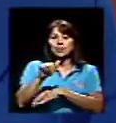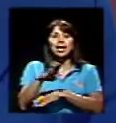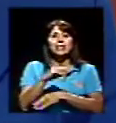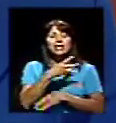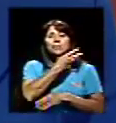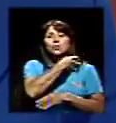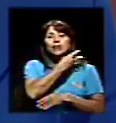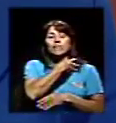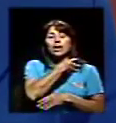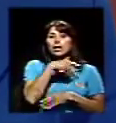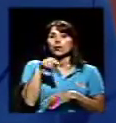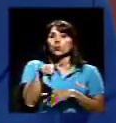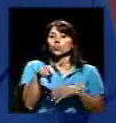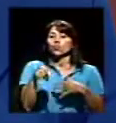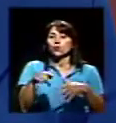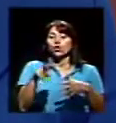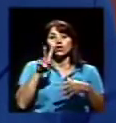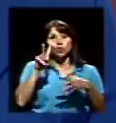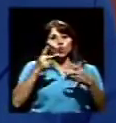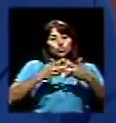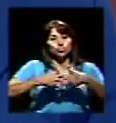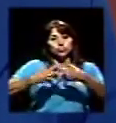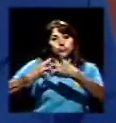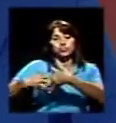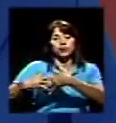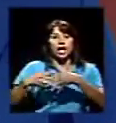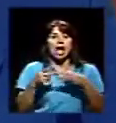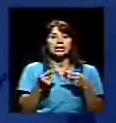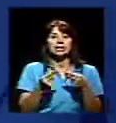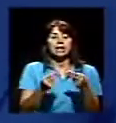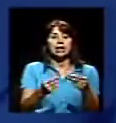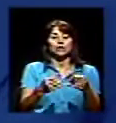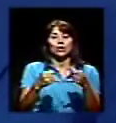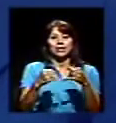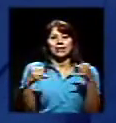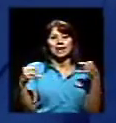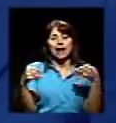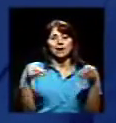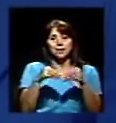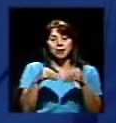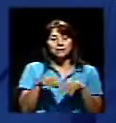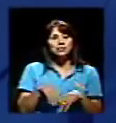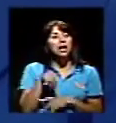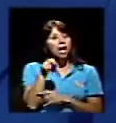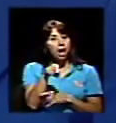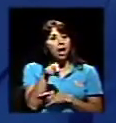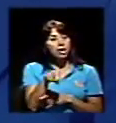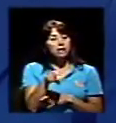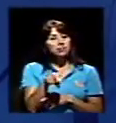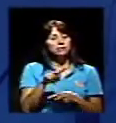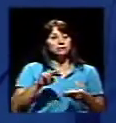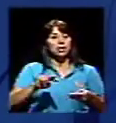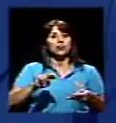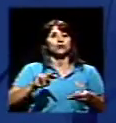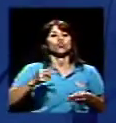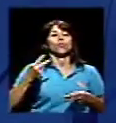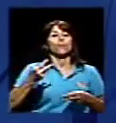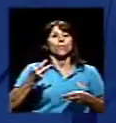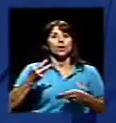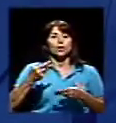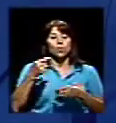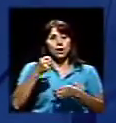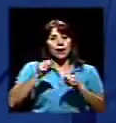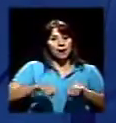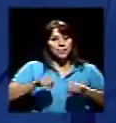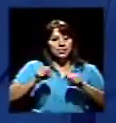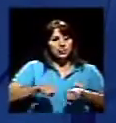dos aceleradores lineales más, donde se duplicó la capacidad instalada de la institución. Y con esto nosotros,